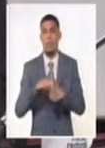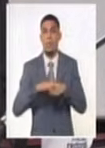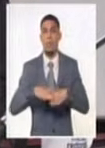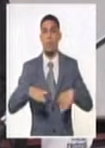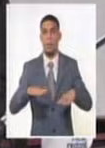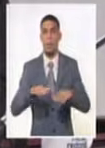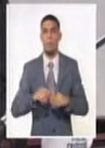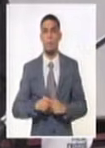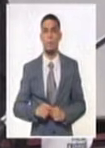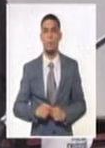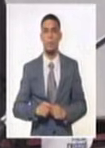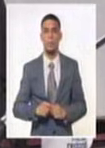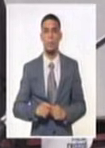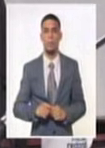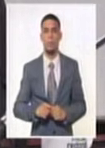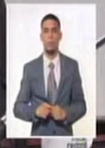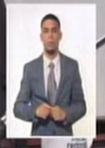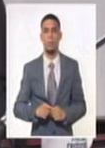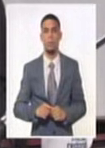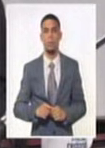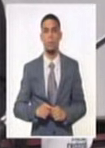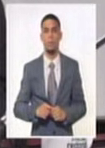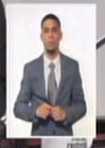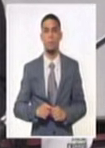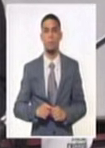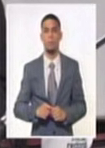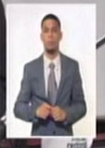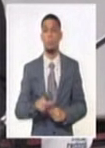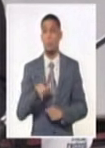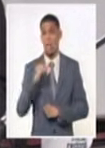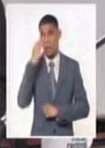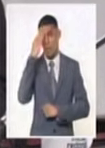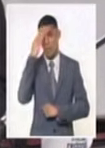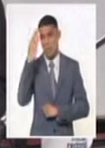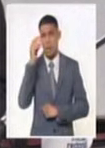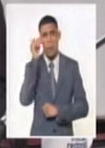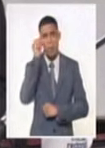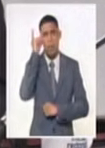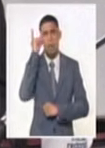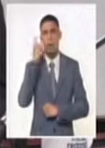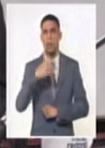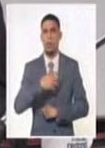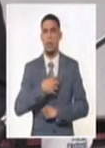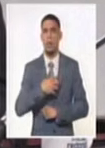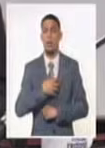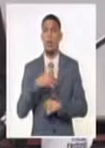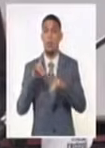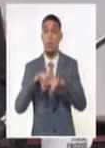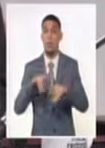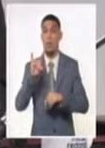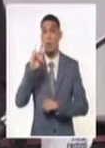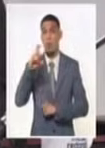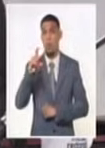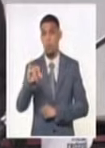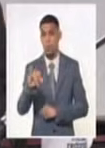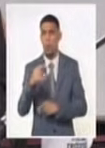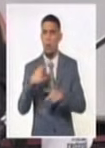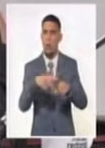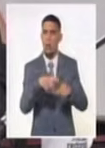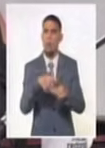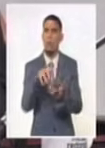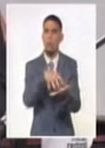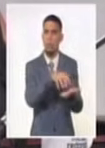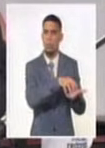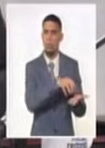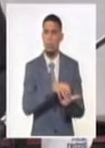redonda. Gracias también, por supuesto, a esas iniciativas que en la UCI y en otros lugares del país pues buscan maneras